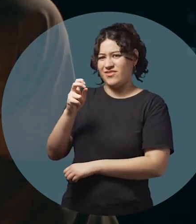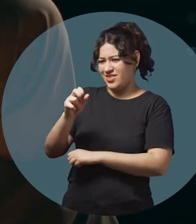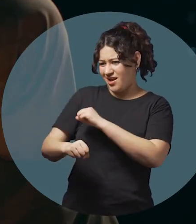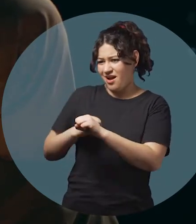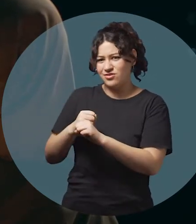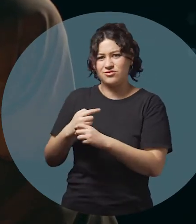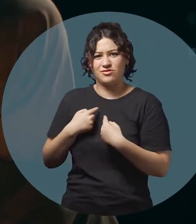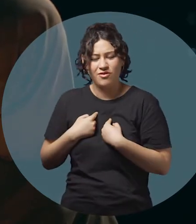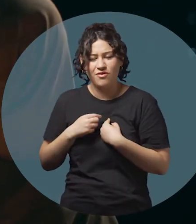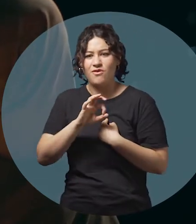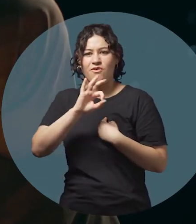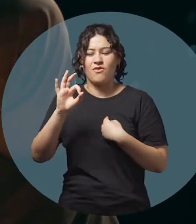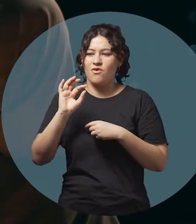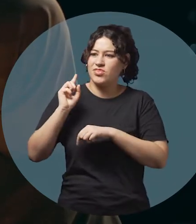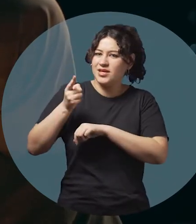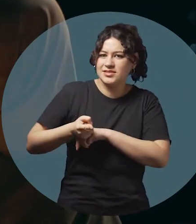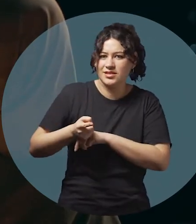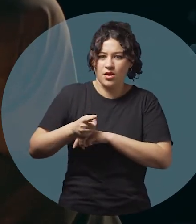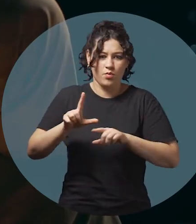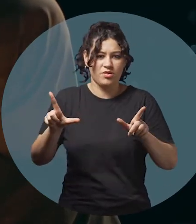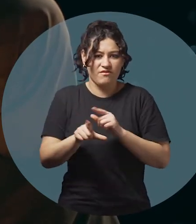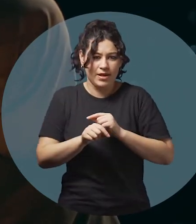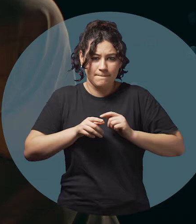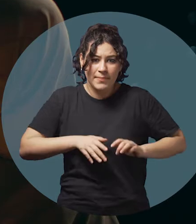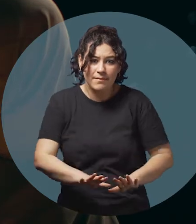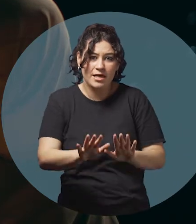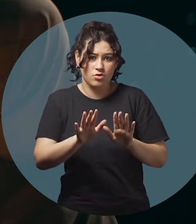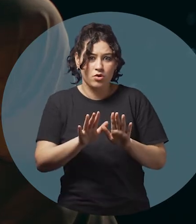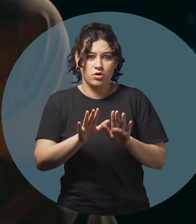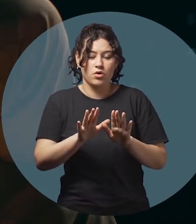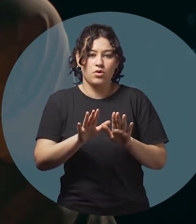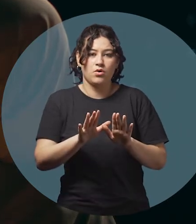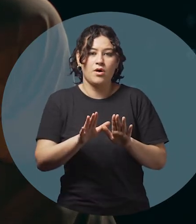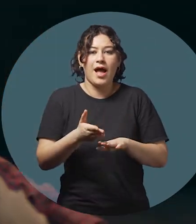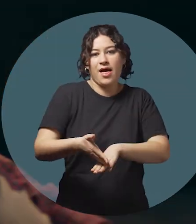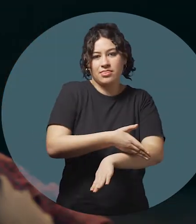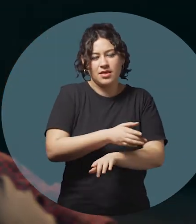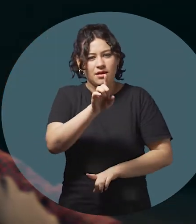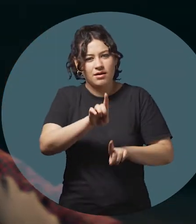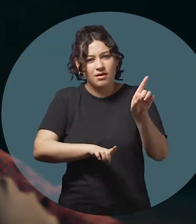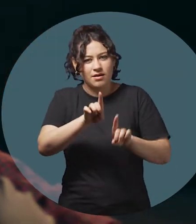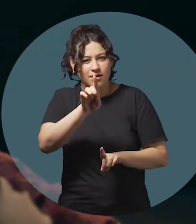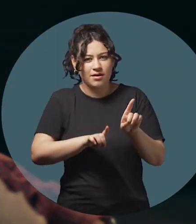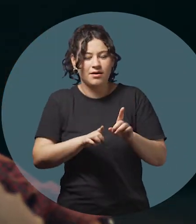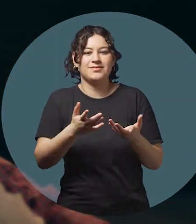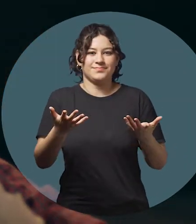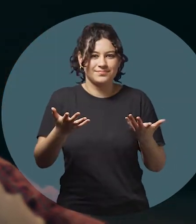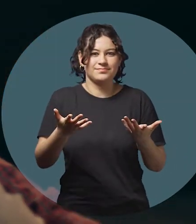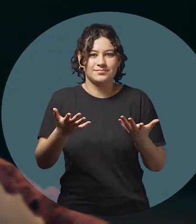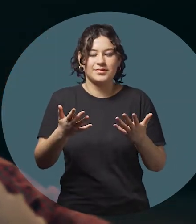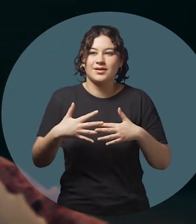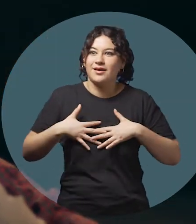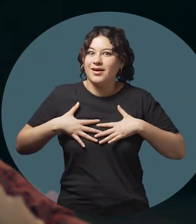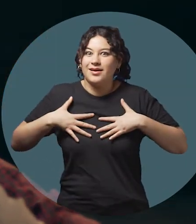años o lo decidiste cuando terminabas preparatorio, y entonces todo eso que es